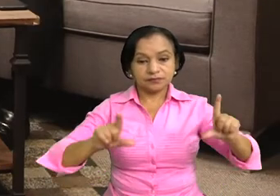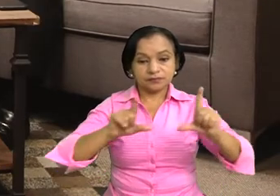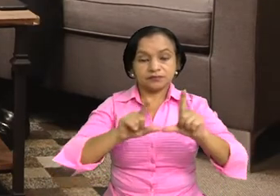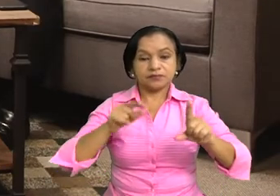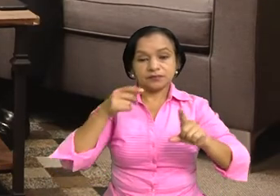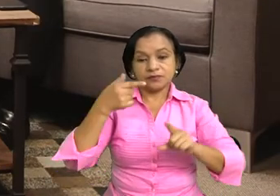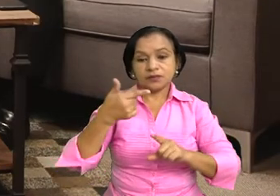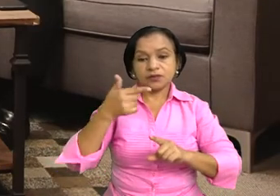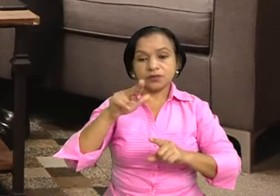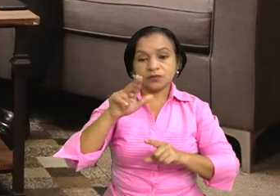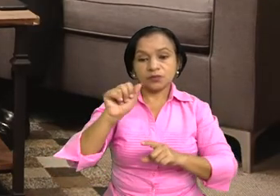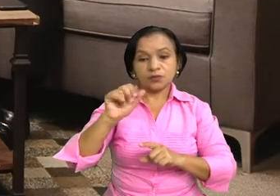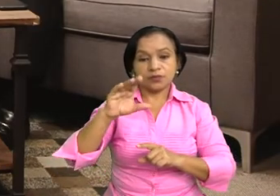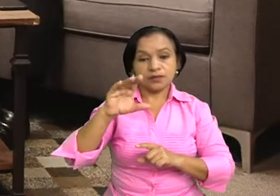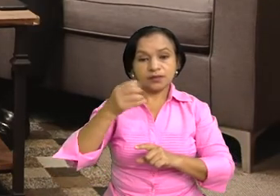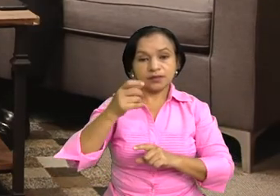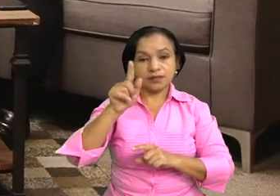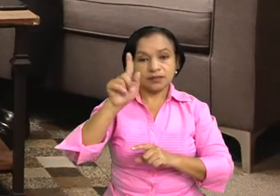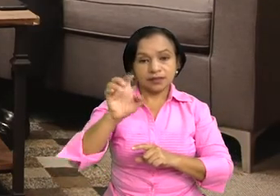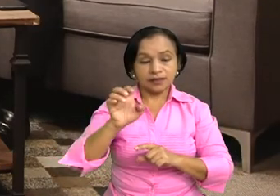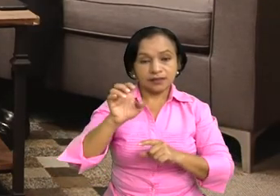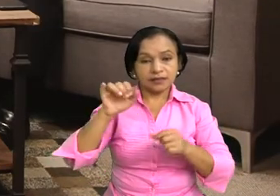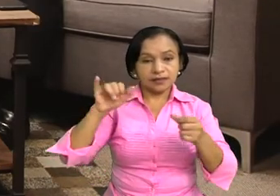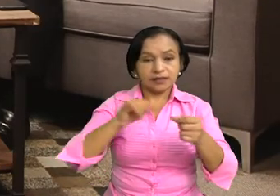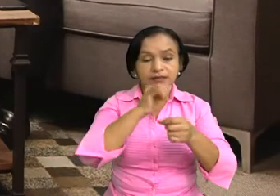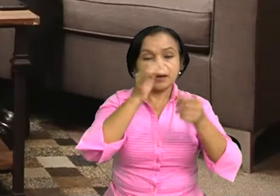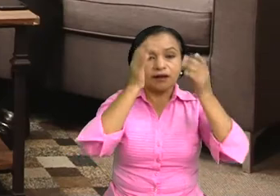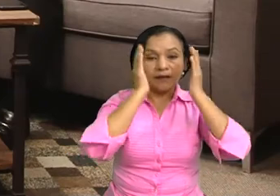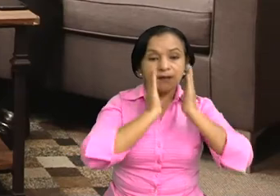Guanacaste, Catarina, La Virgen,